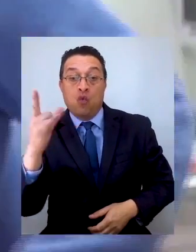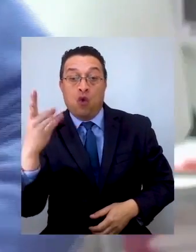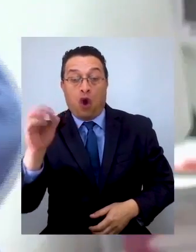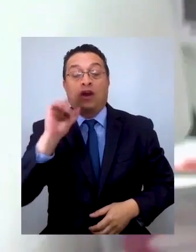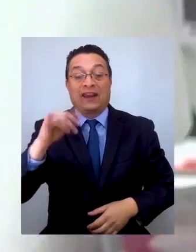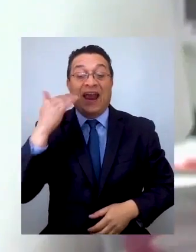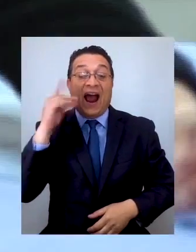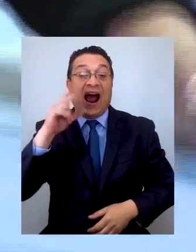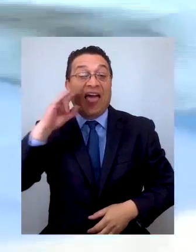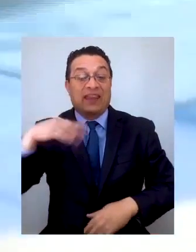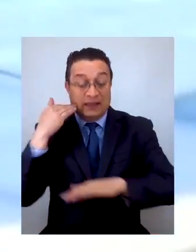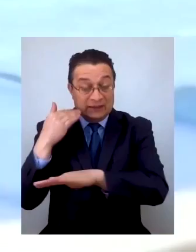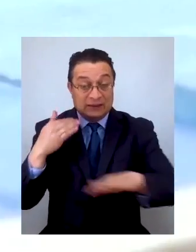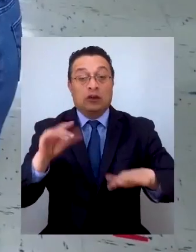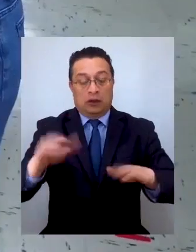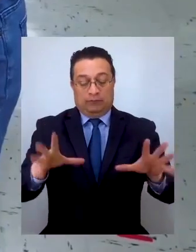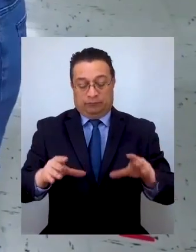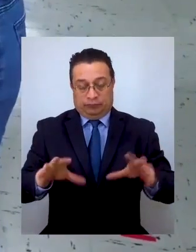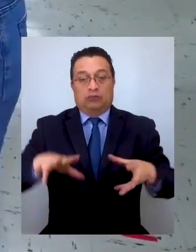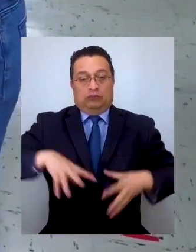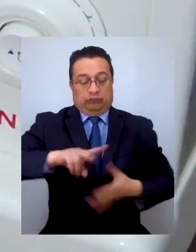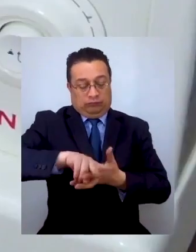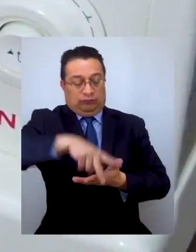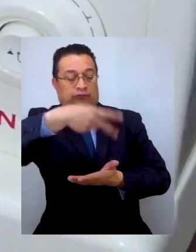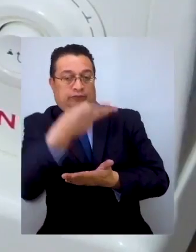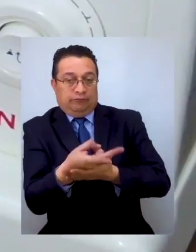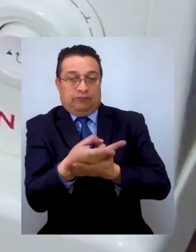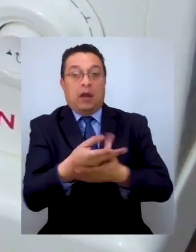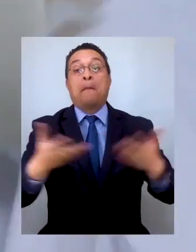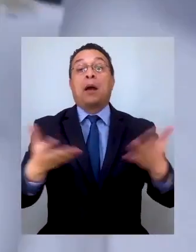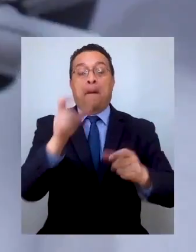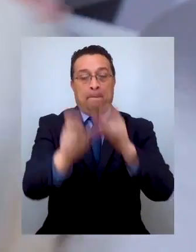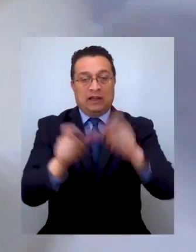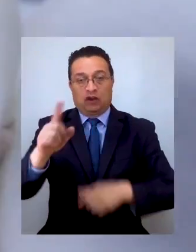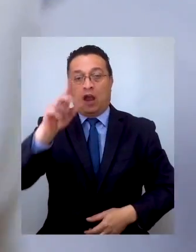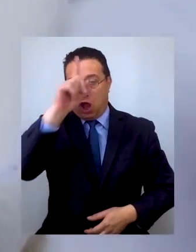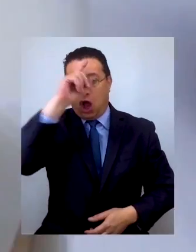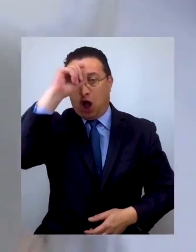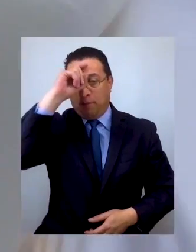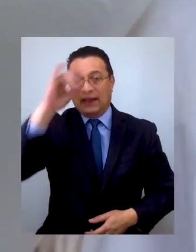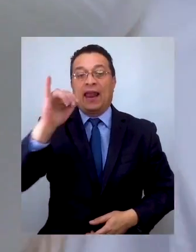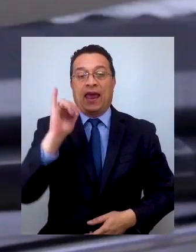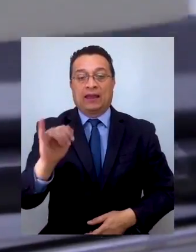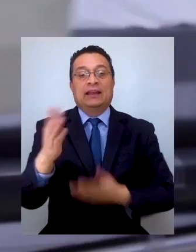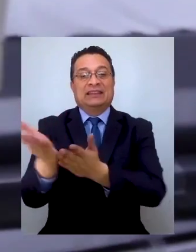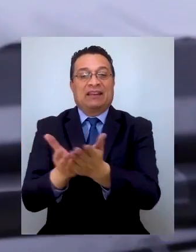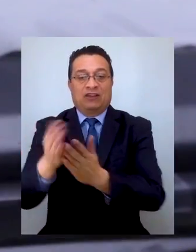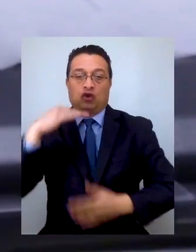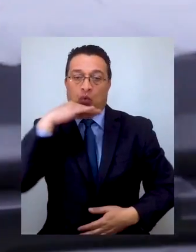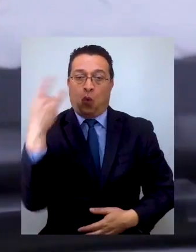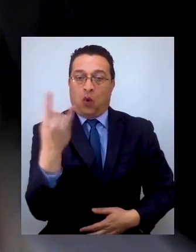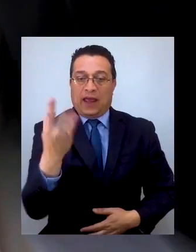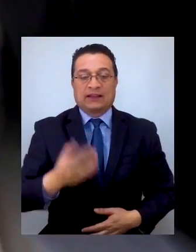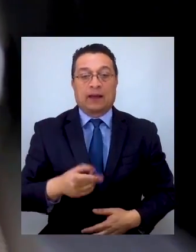técnicos parvularios de nuestro jardín, se diseñaron cojines de posicionamiento prono para los pacientes hospitalizados y pacientes en